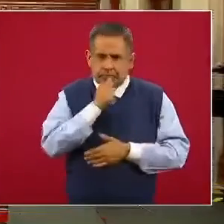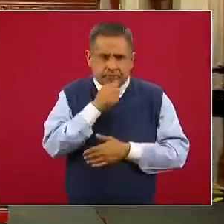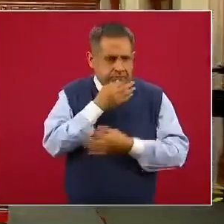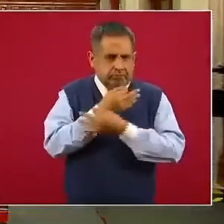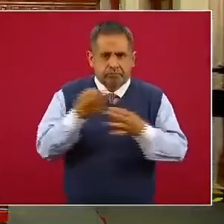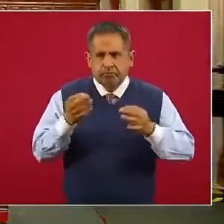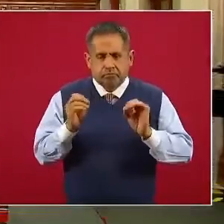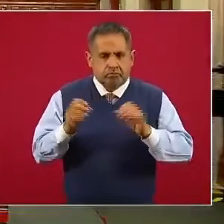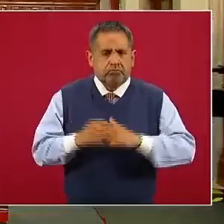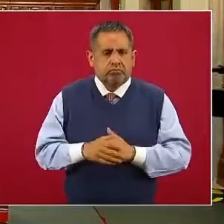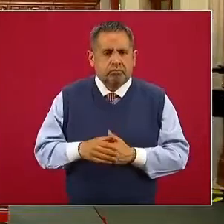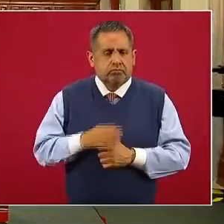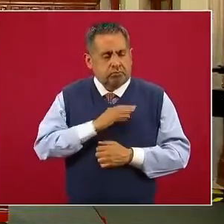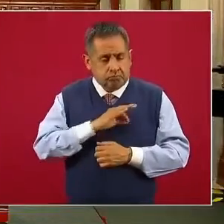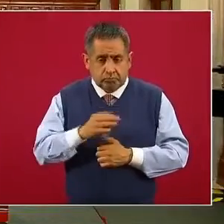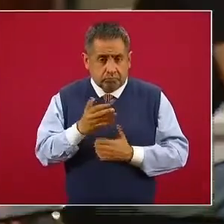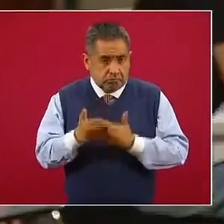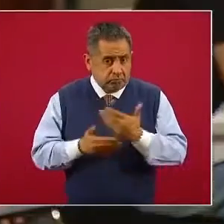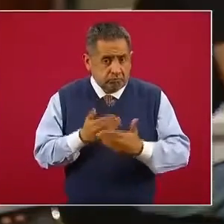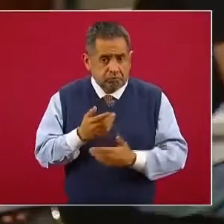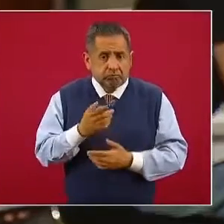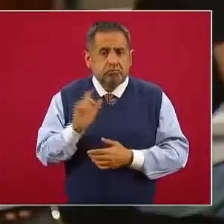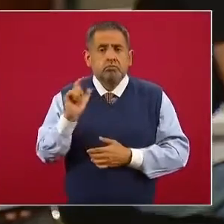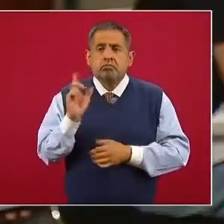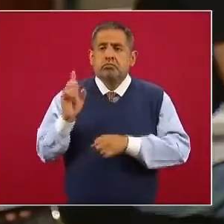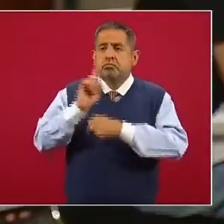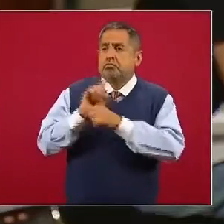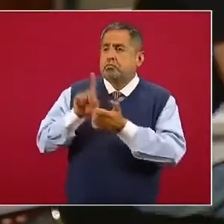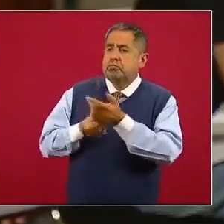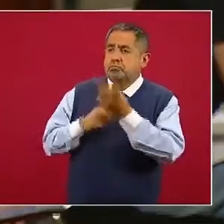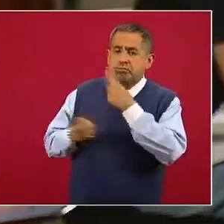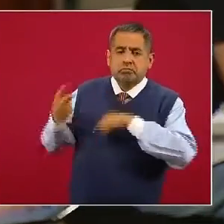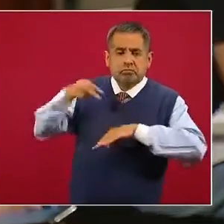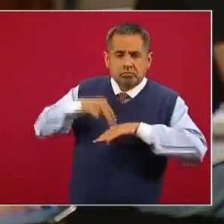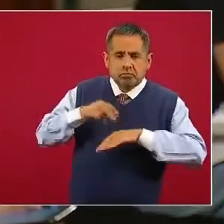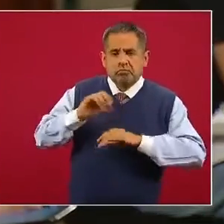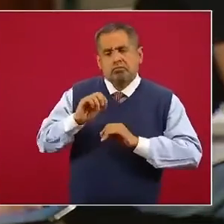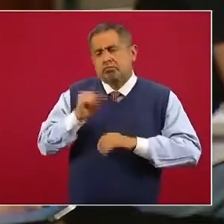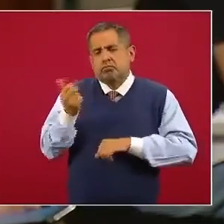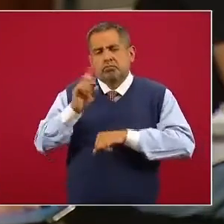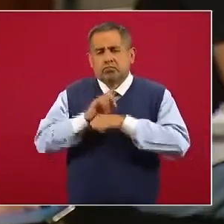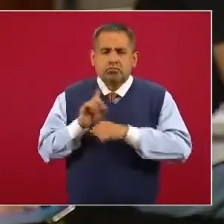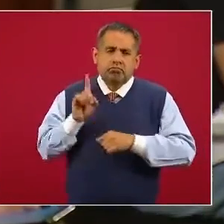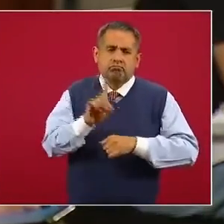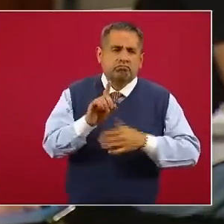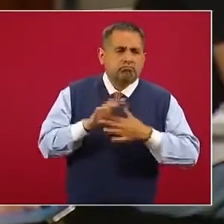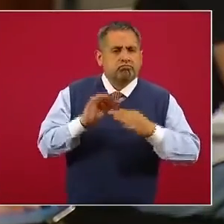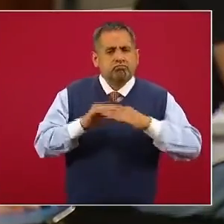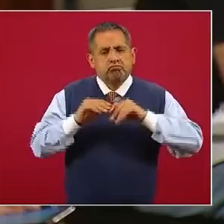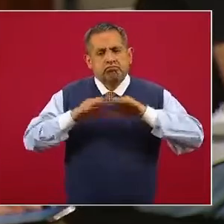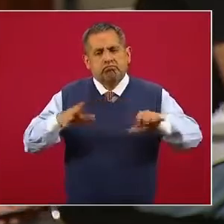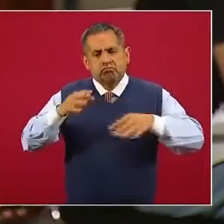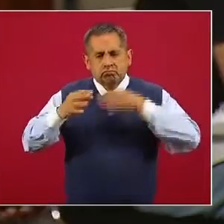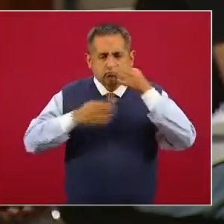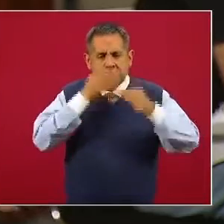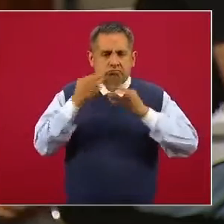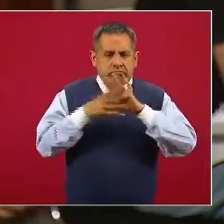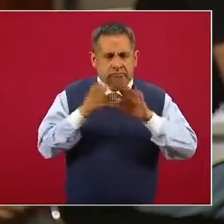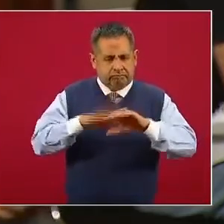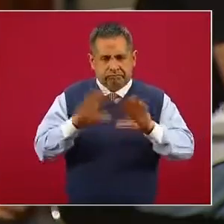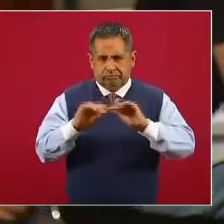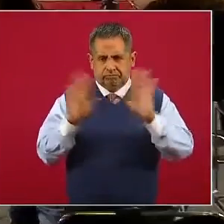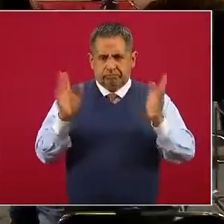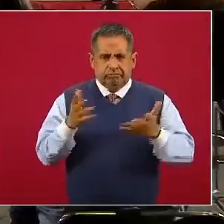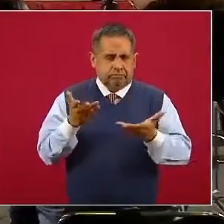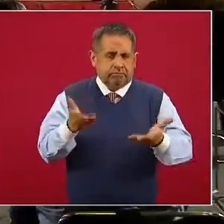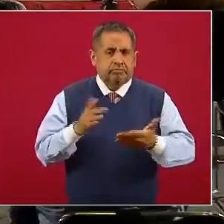hecho. Así que si nos pudiera decir cuándo va a venir alguien a este espacio o en algún otro de CIFRUS para que nos aclare todas